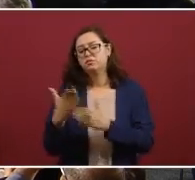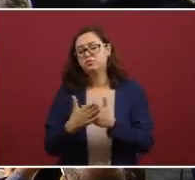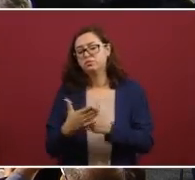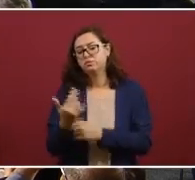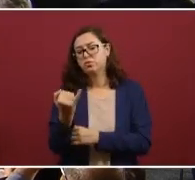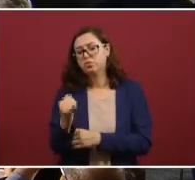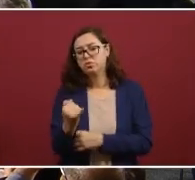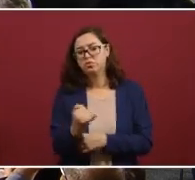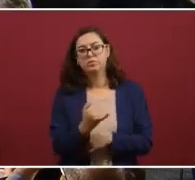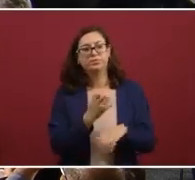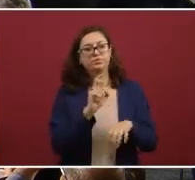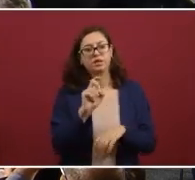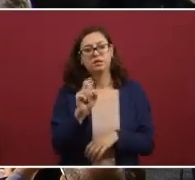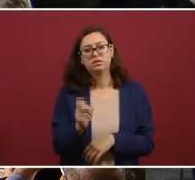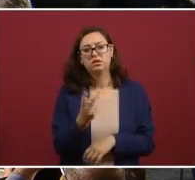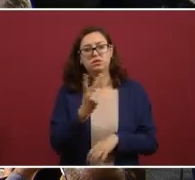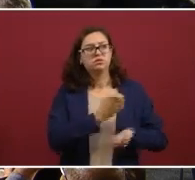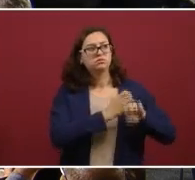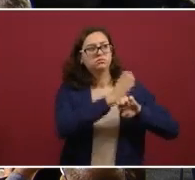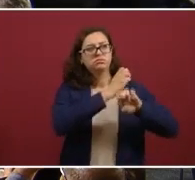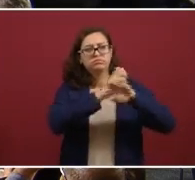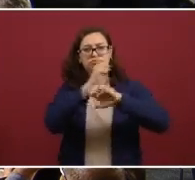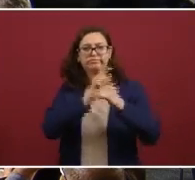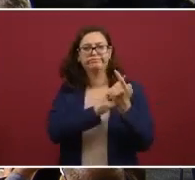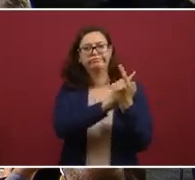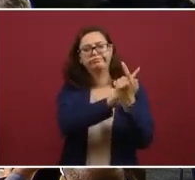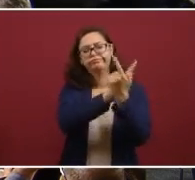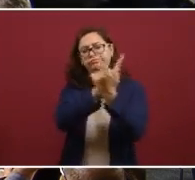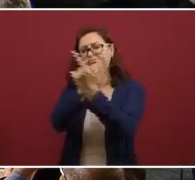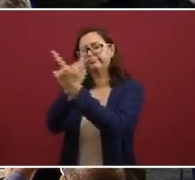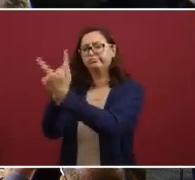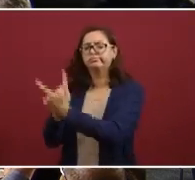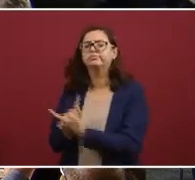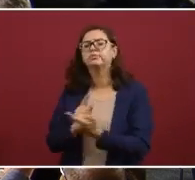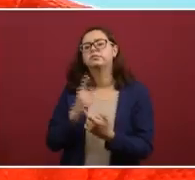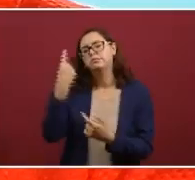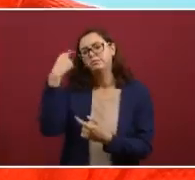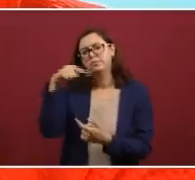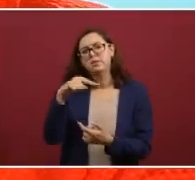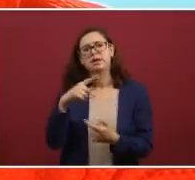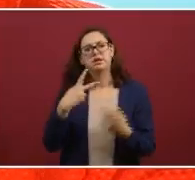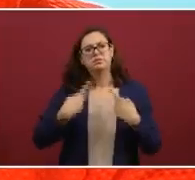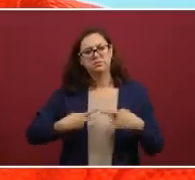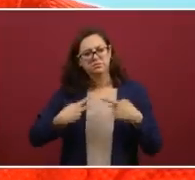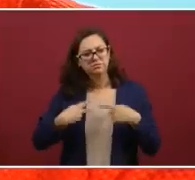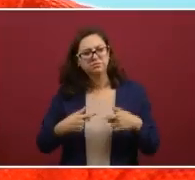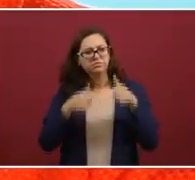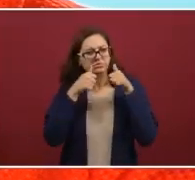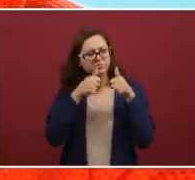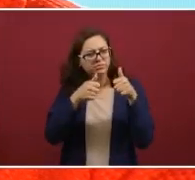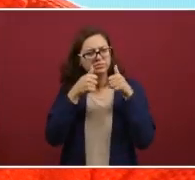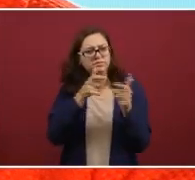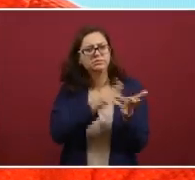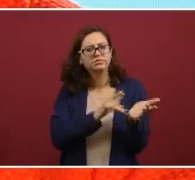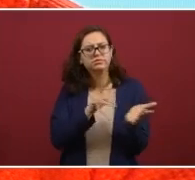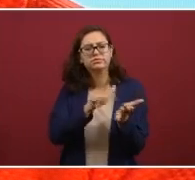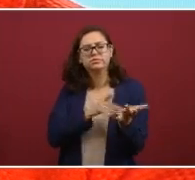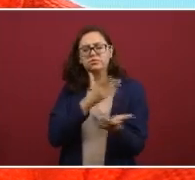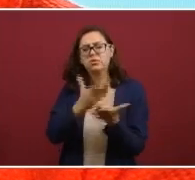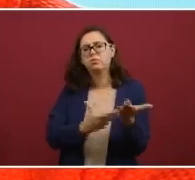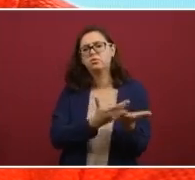federativas donde vamos a escuchar y recopilar las propuestas directamente. Vamos a escuchar a las mujeres,